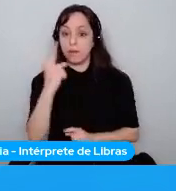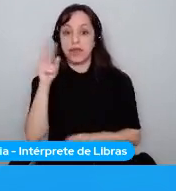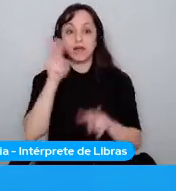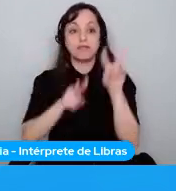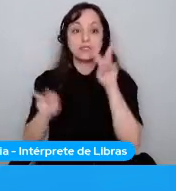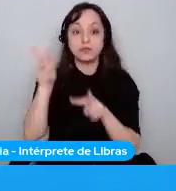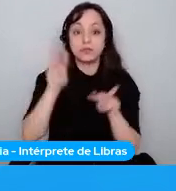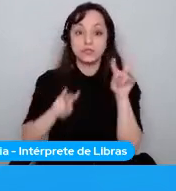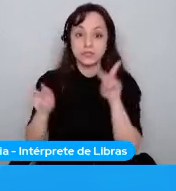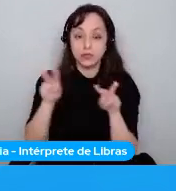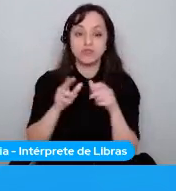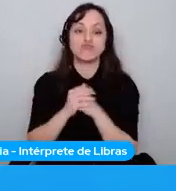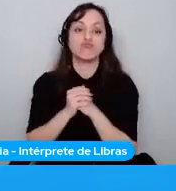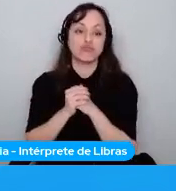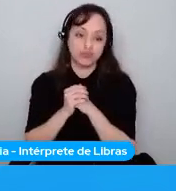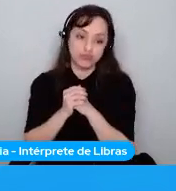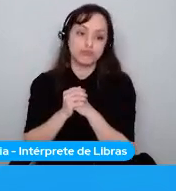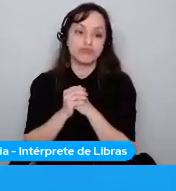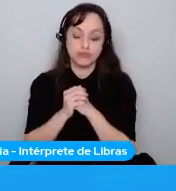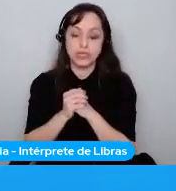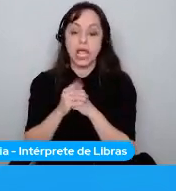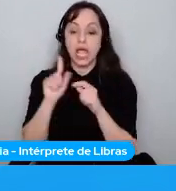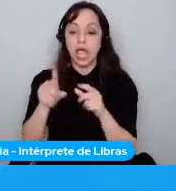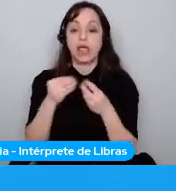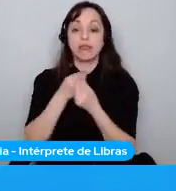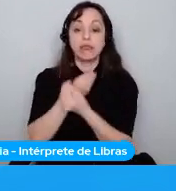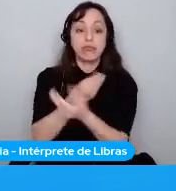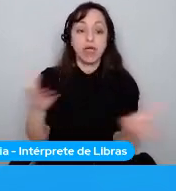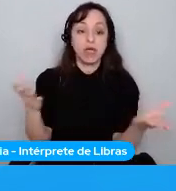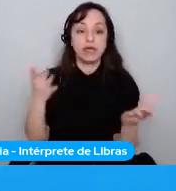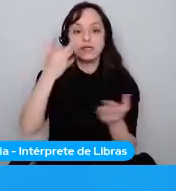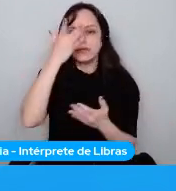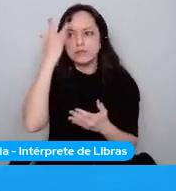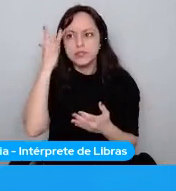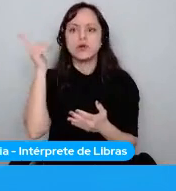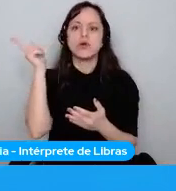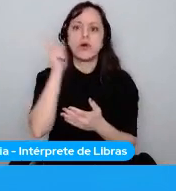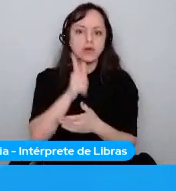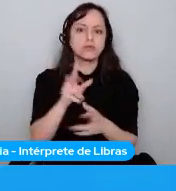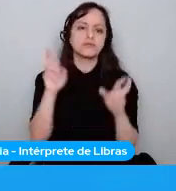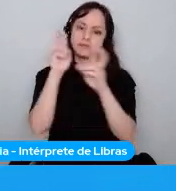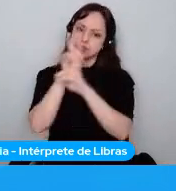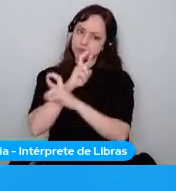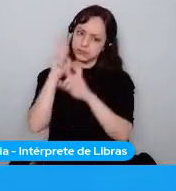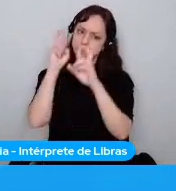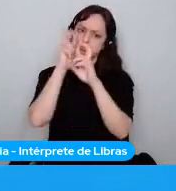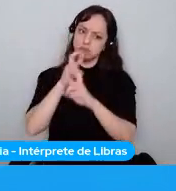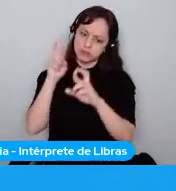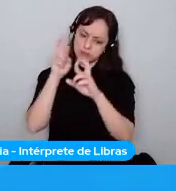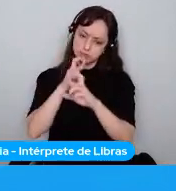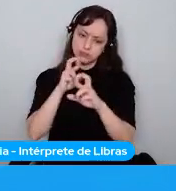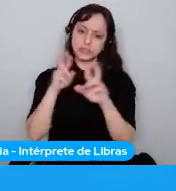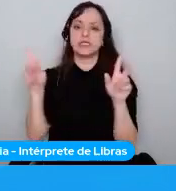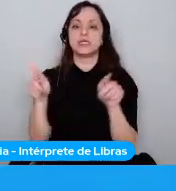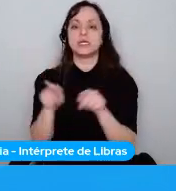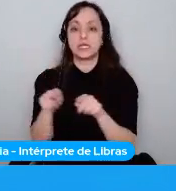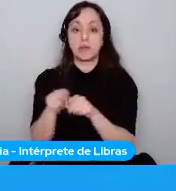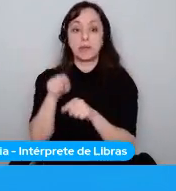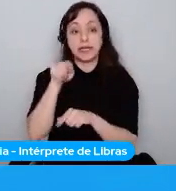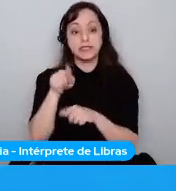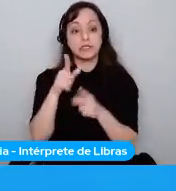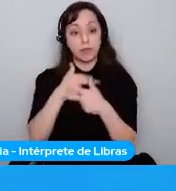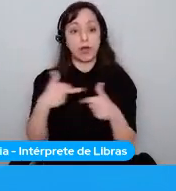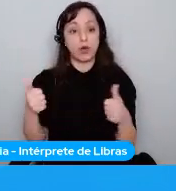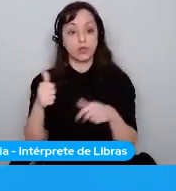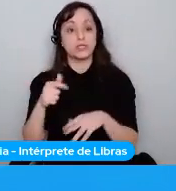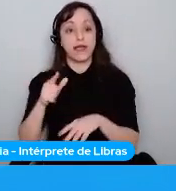empezar a ofrecerle a la ciudadanía herramientas para que puedan analizar la data. Y este es un ejercicio que se hizo con la